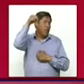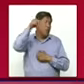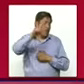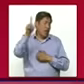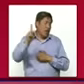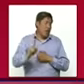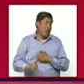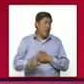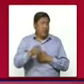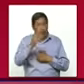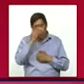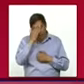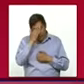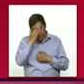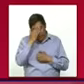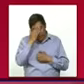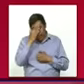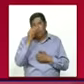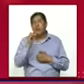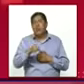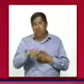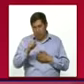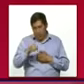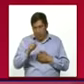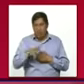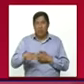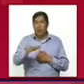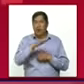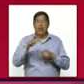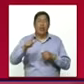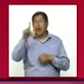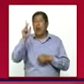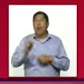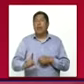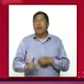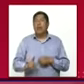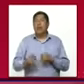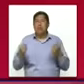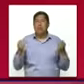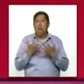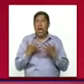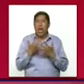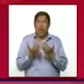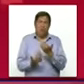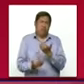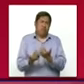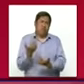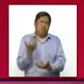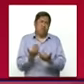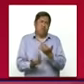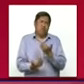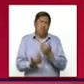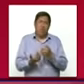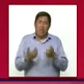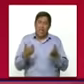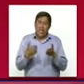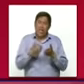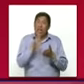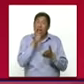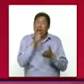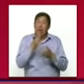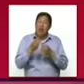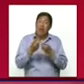En Ixiamas, esto al norte del departamento de La Paz, el temor crece a medida que las llamas se acercan a las tomas de agua. Hay